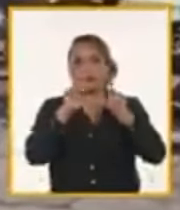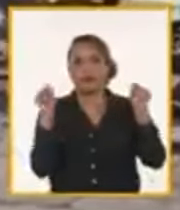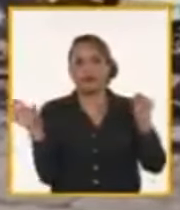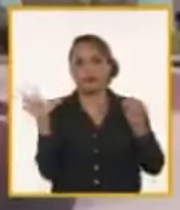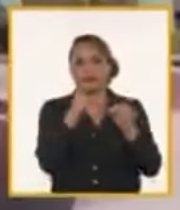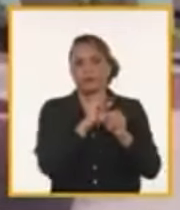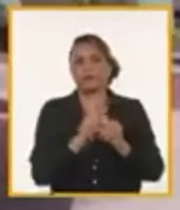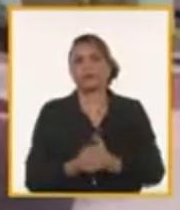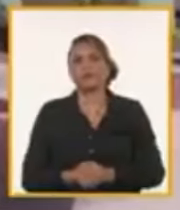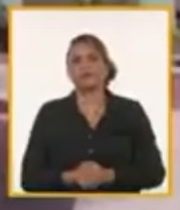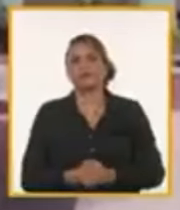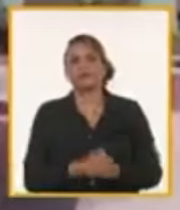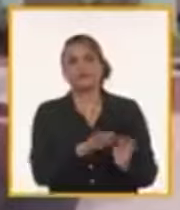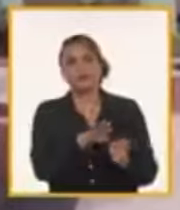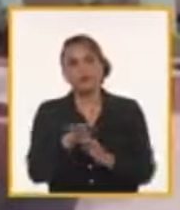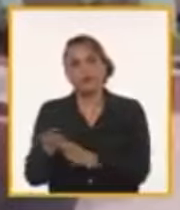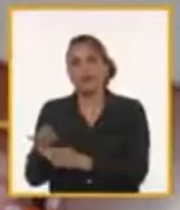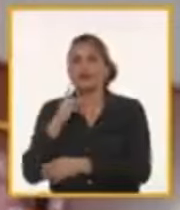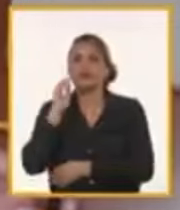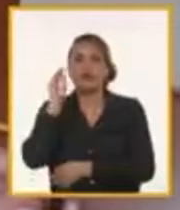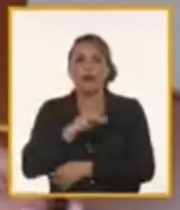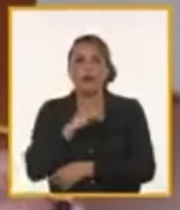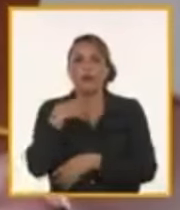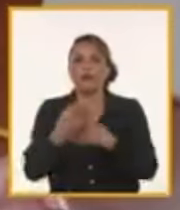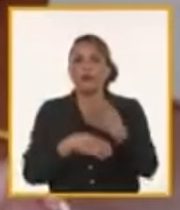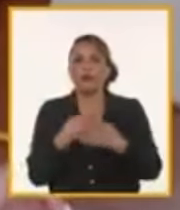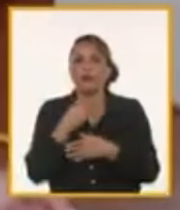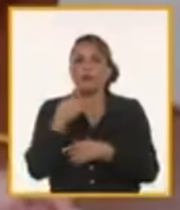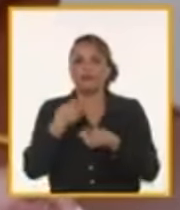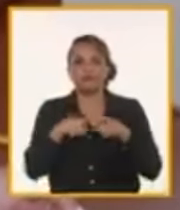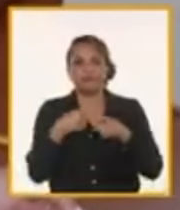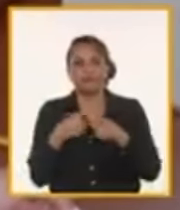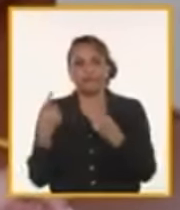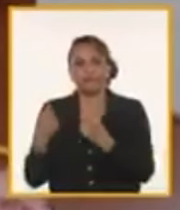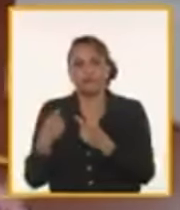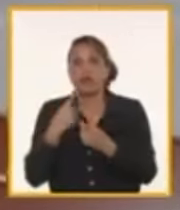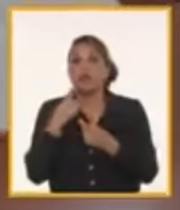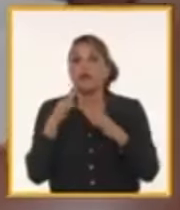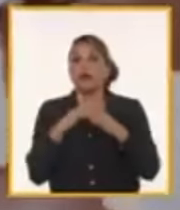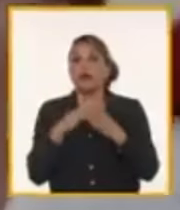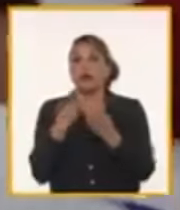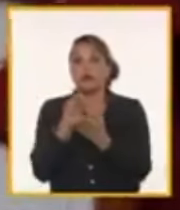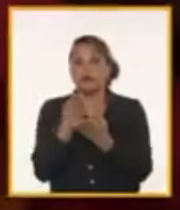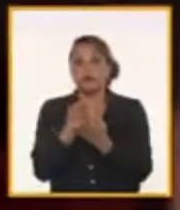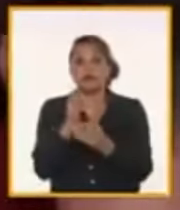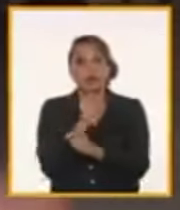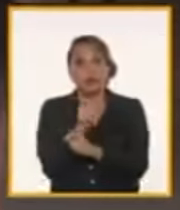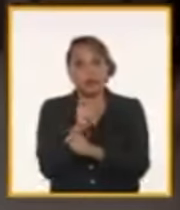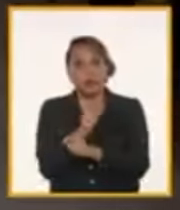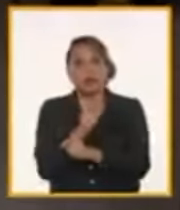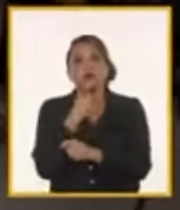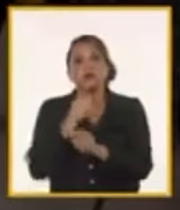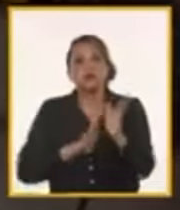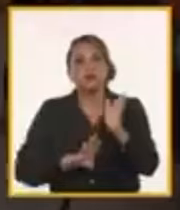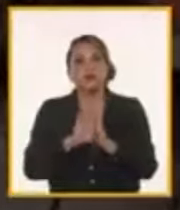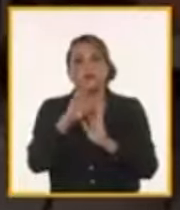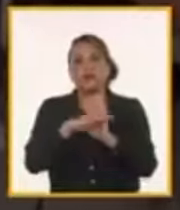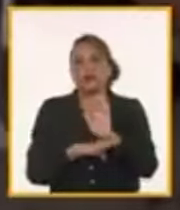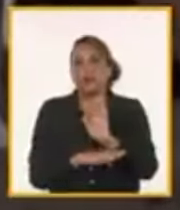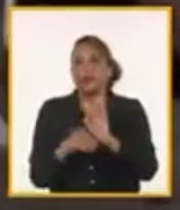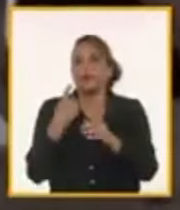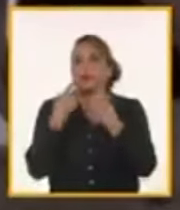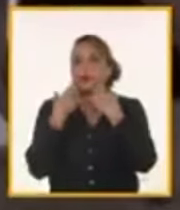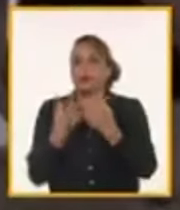limitaciones de recursos que atraviesa el país esta casa de altos estudios continúa apostando por programas con alto impacto en el desarrollo